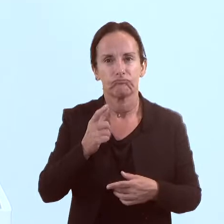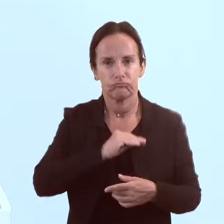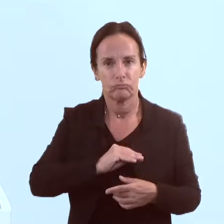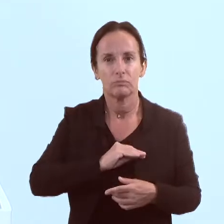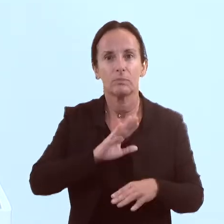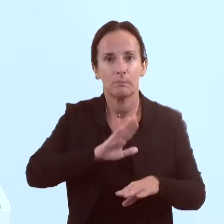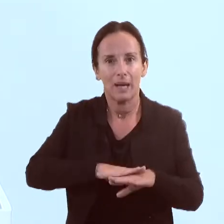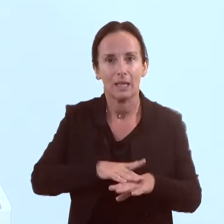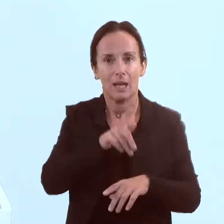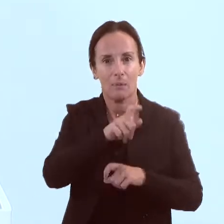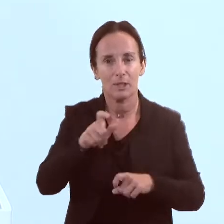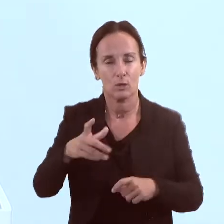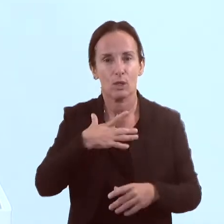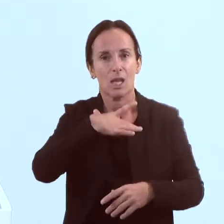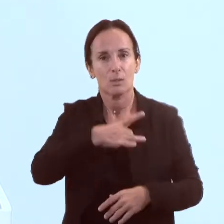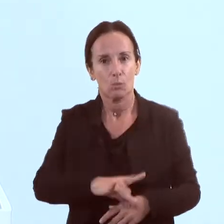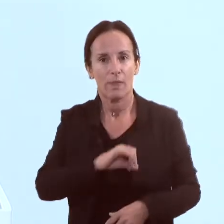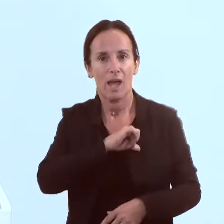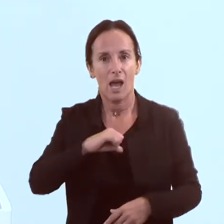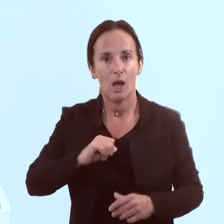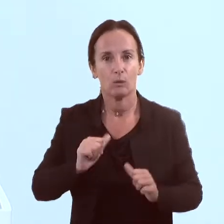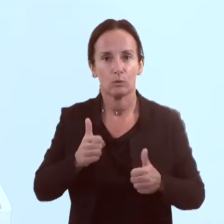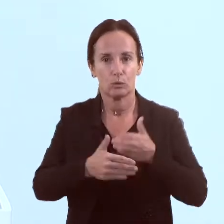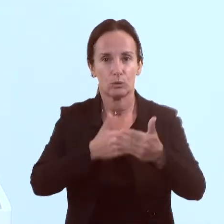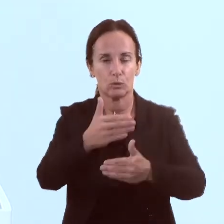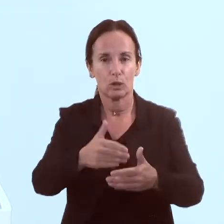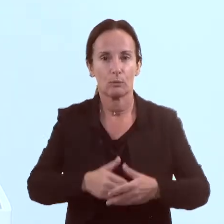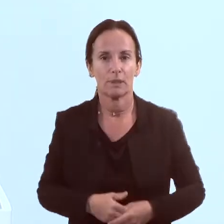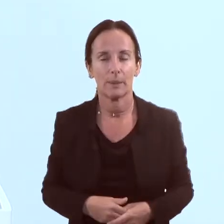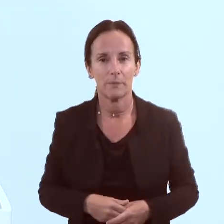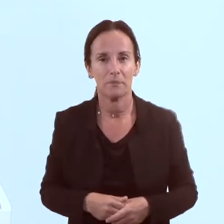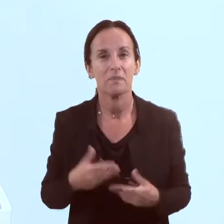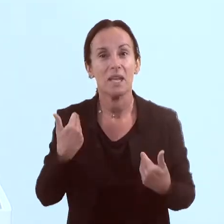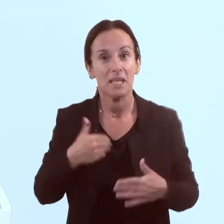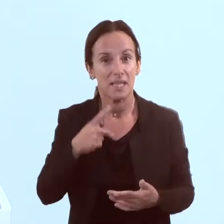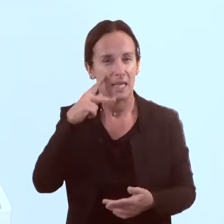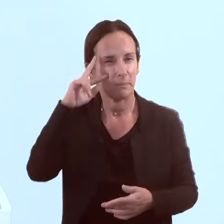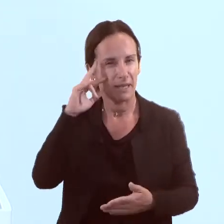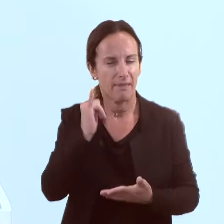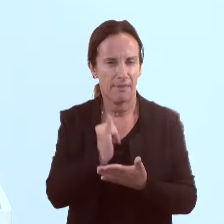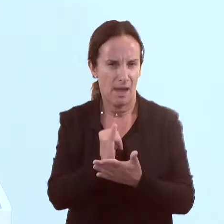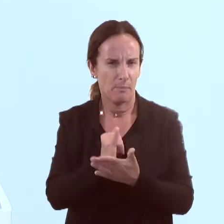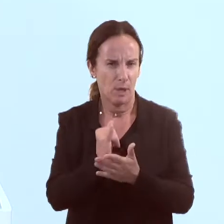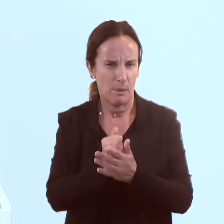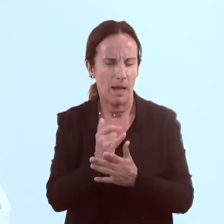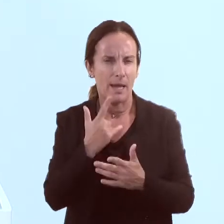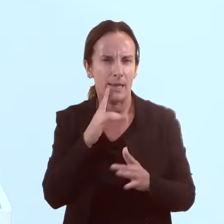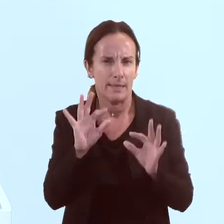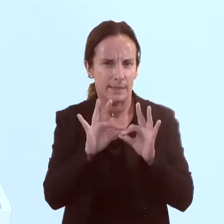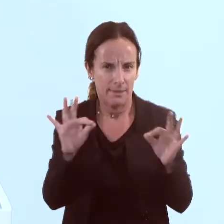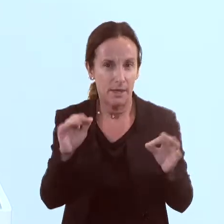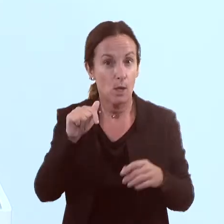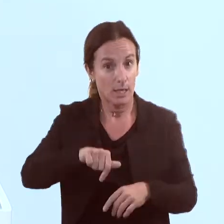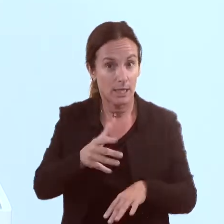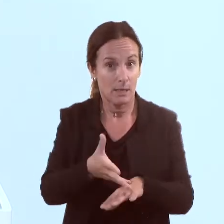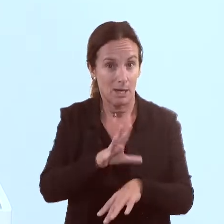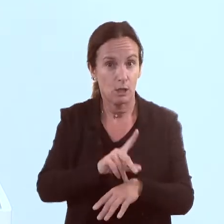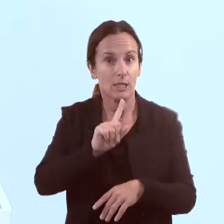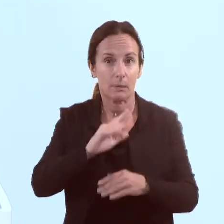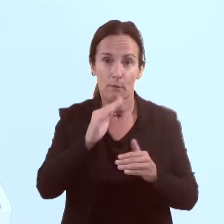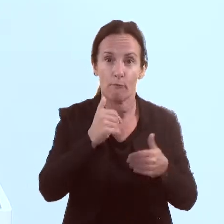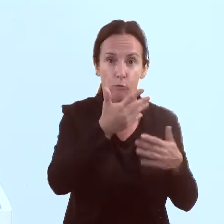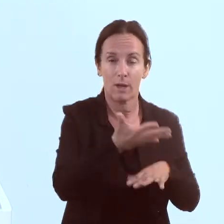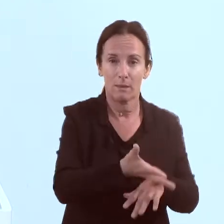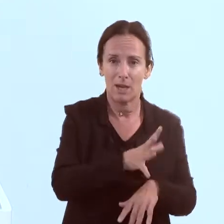las personas realizar ese proceso de autonomía. Insisto que esto hemos hecho alguna experiencia piloto pequeña aquí en Mallorca y fuera de